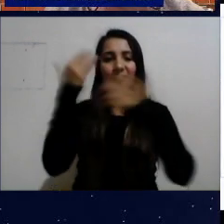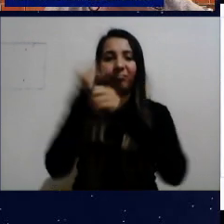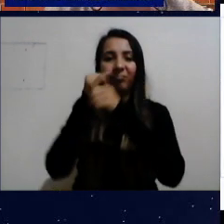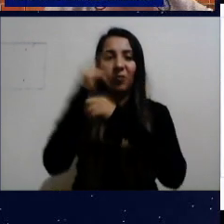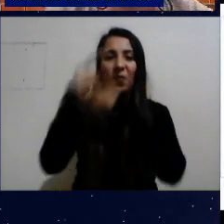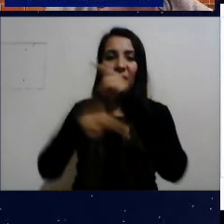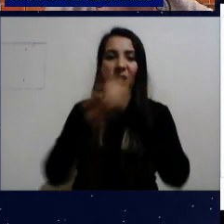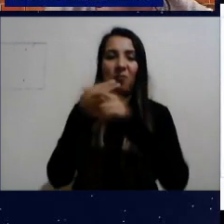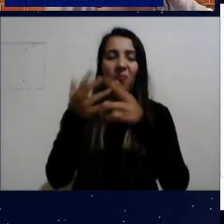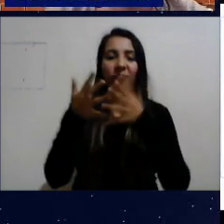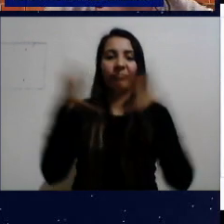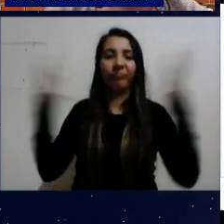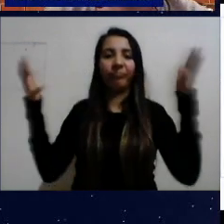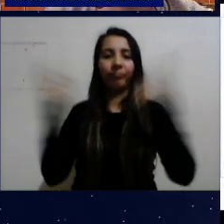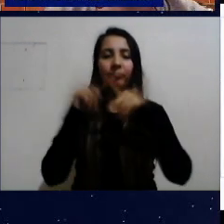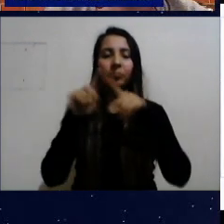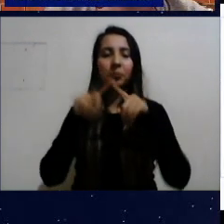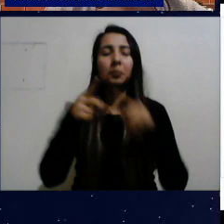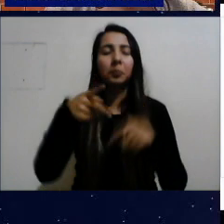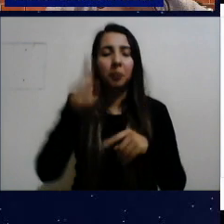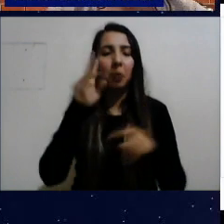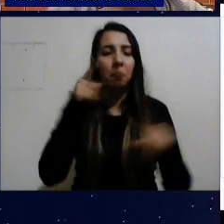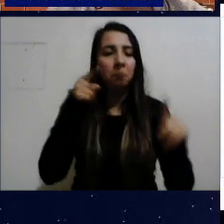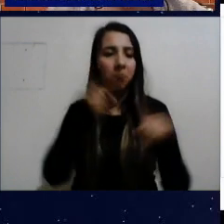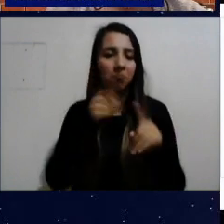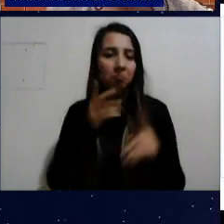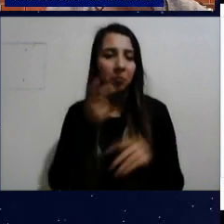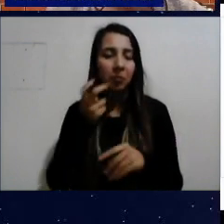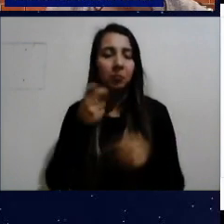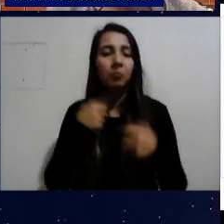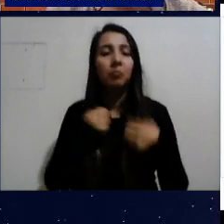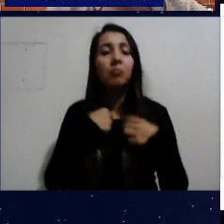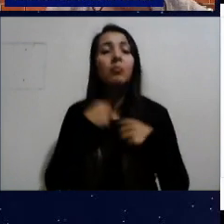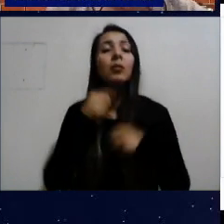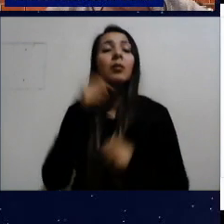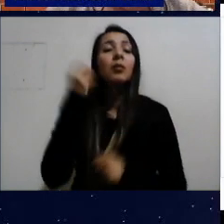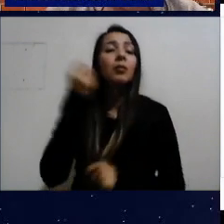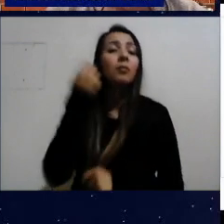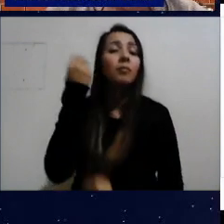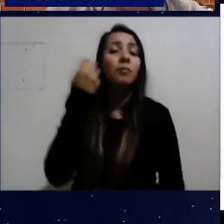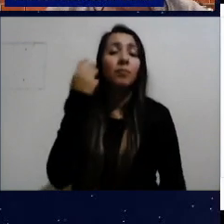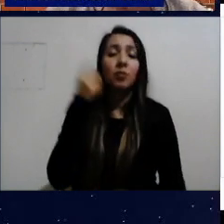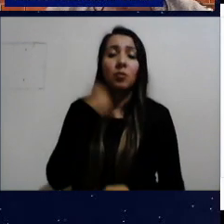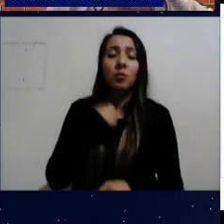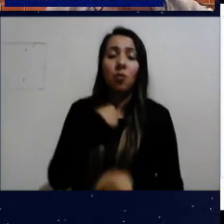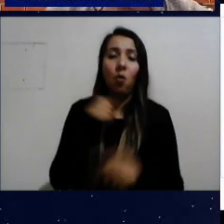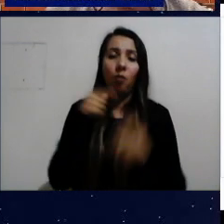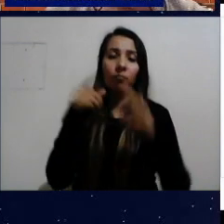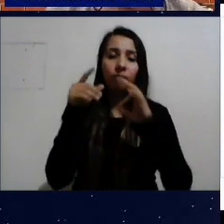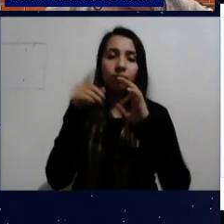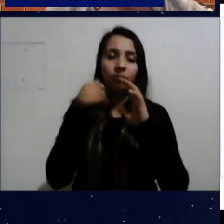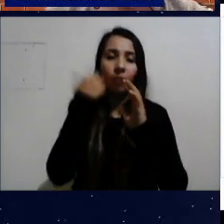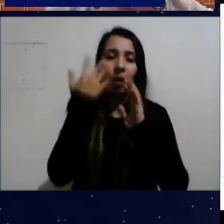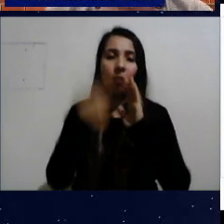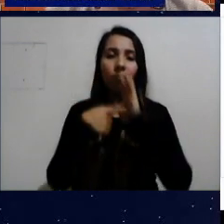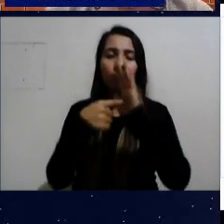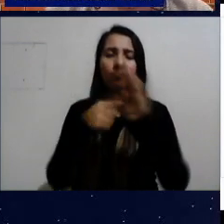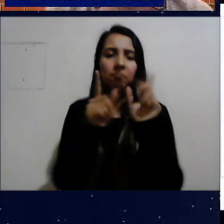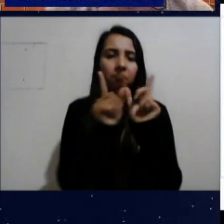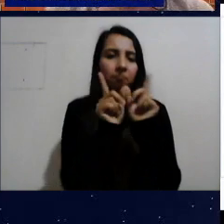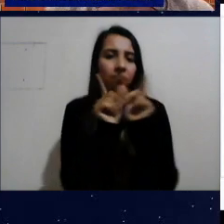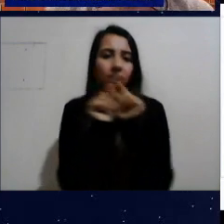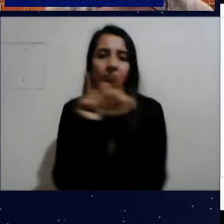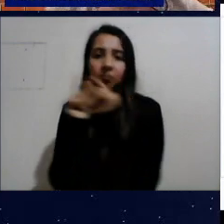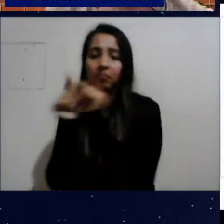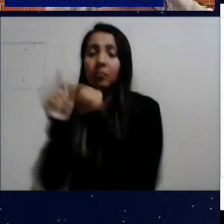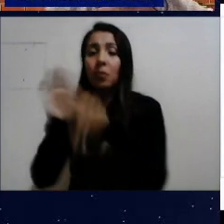astrobiológicas. Entonces, en mi charla lo que voy a hacer es básicamente hacer un recorrido bastante